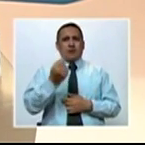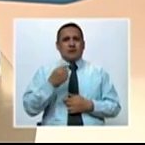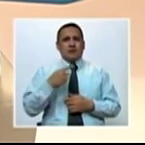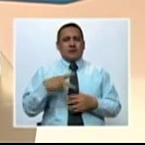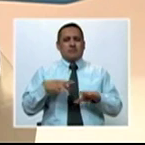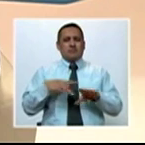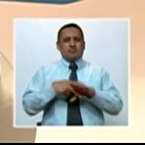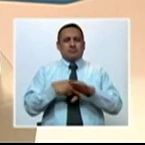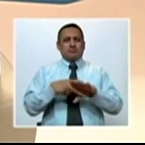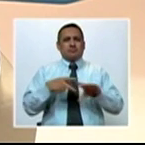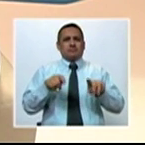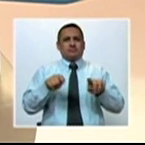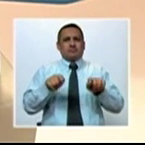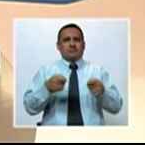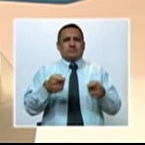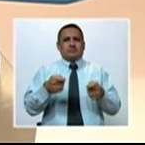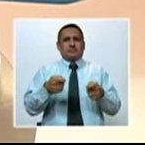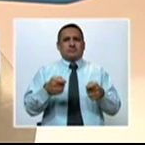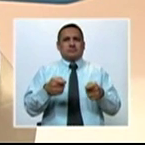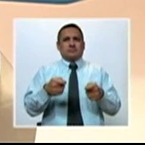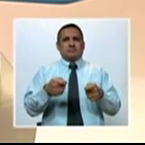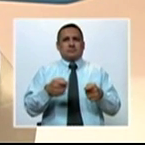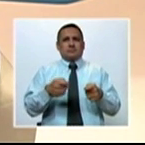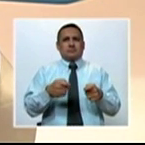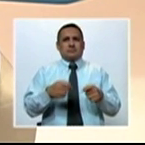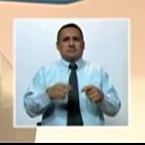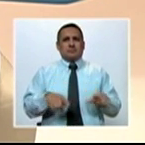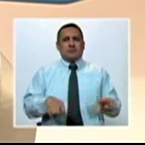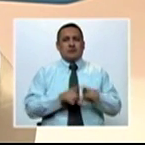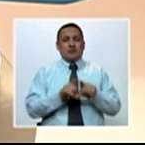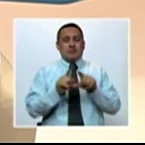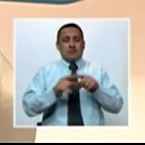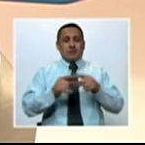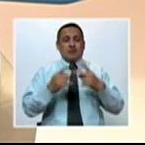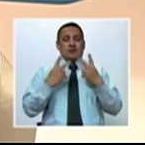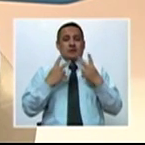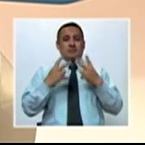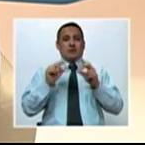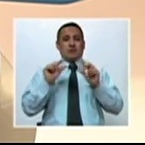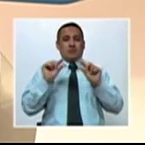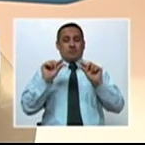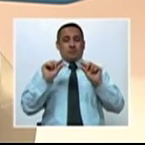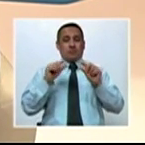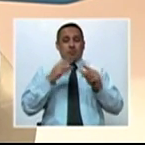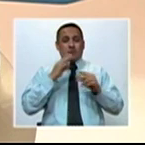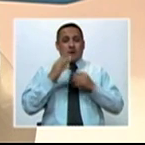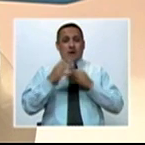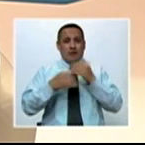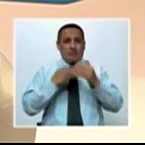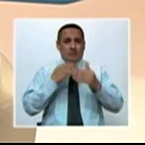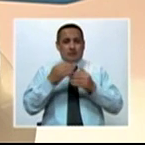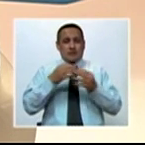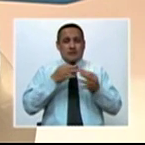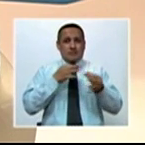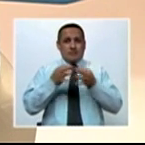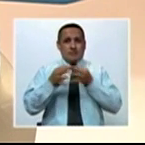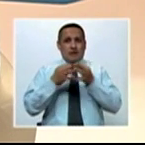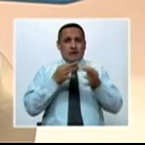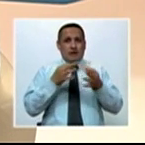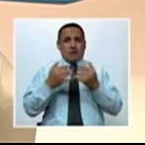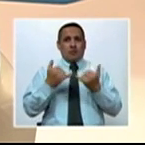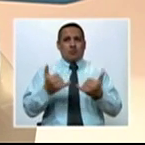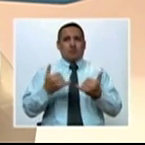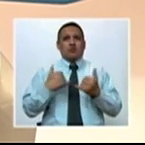cuenta congelada? De eso va un poco el tema de